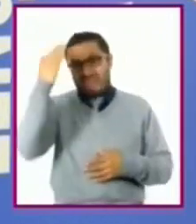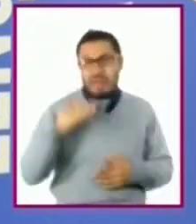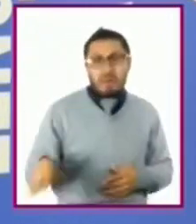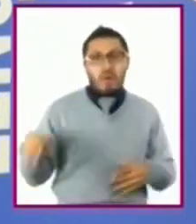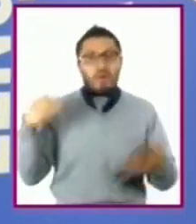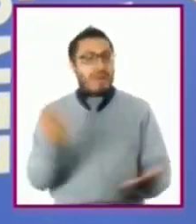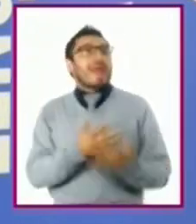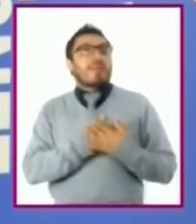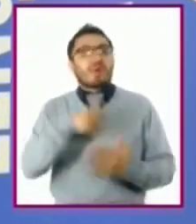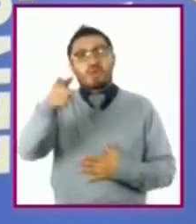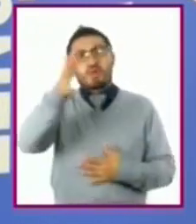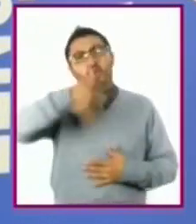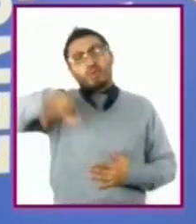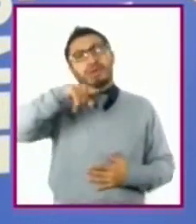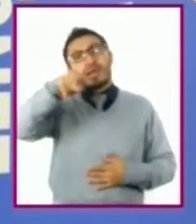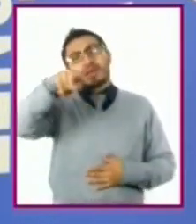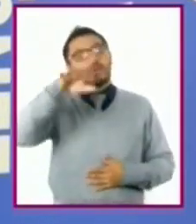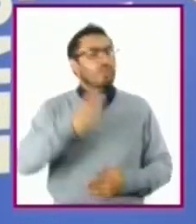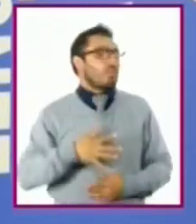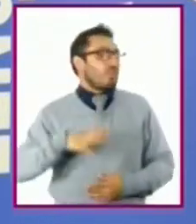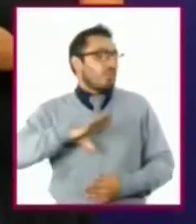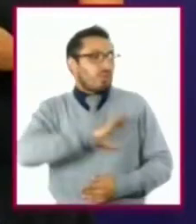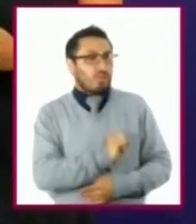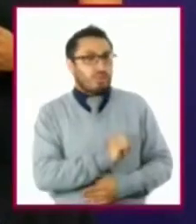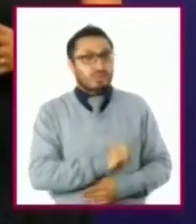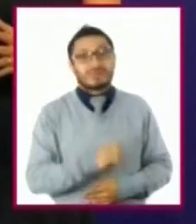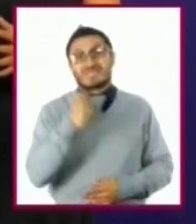lectura. Es una muy buena forma de viajar.